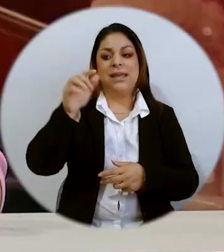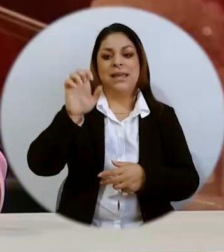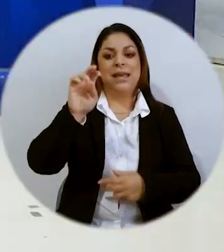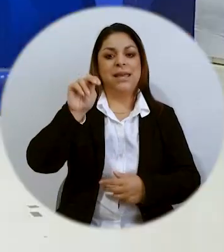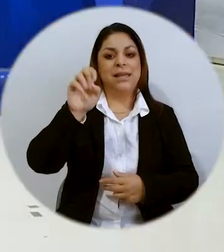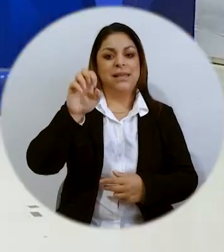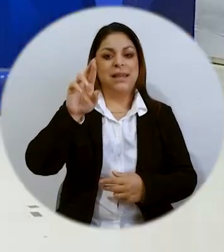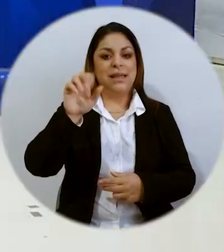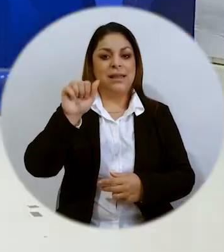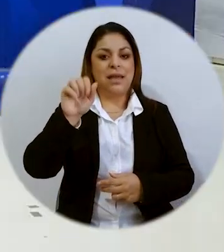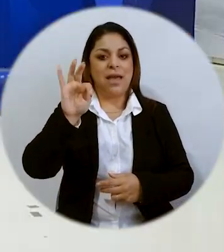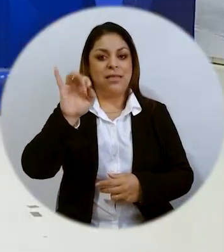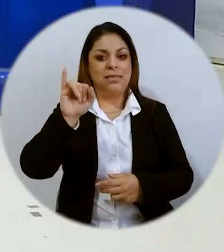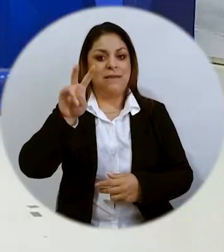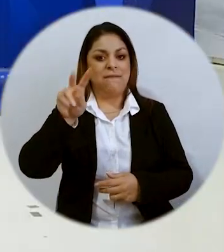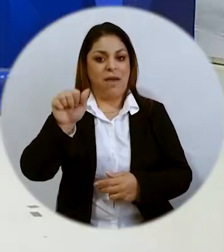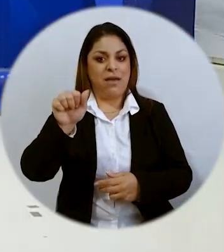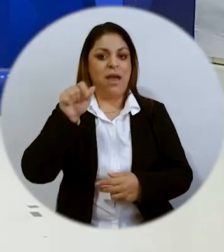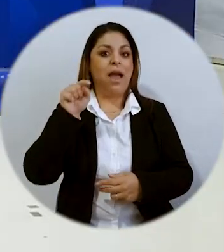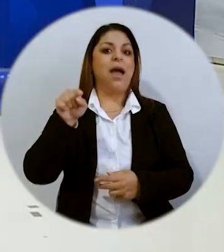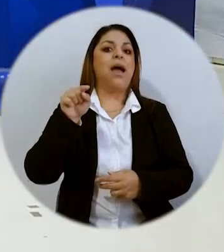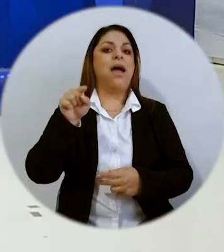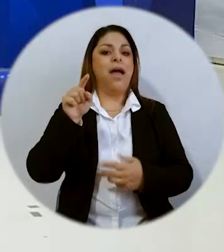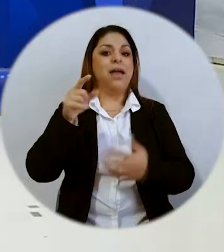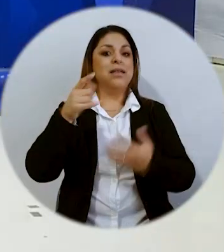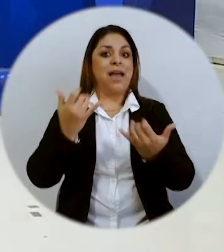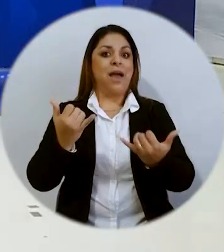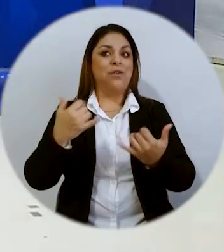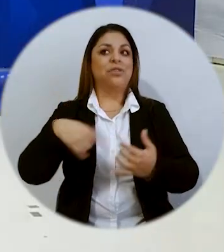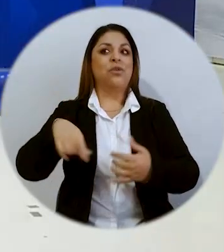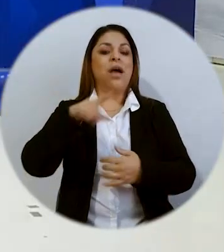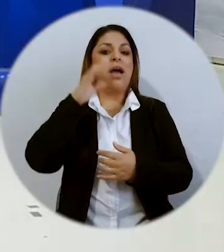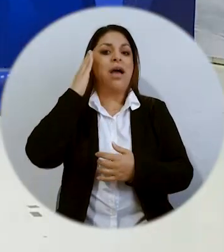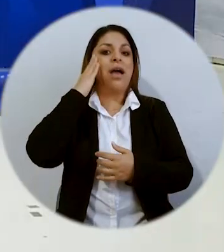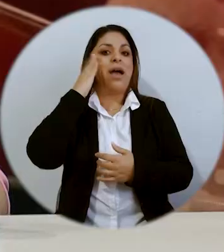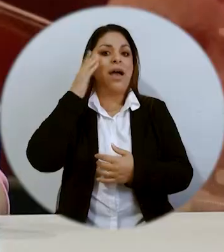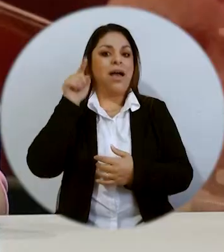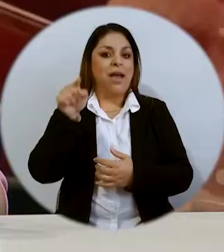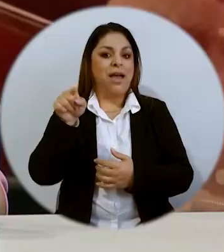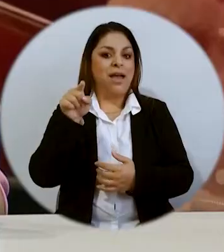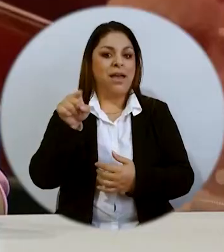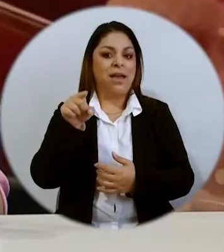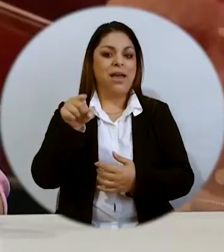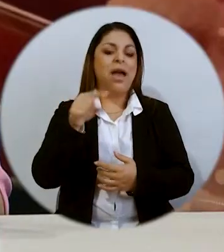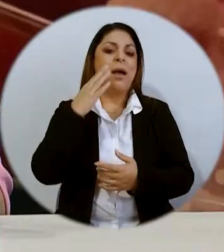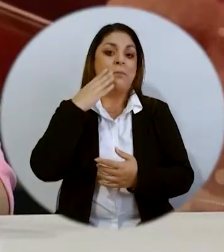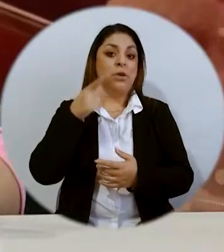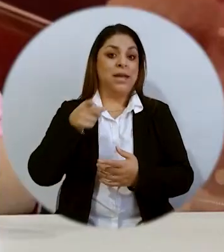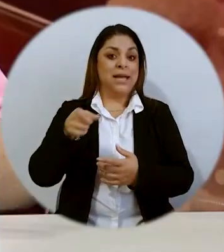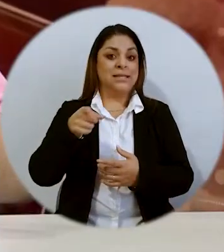tal vez ahí es donde tomamos conciencia de qué era. Claro, y además